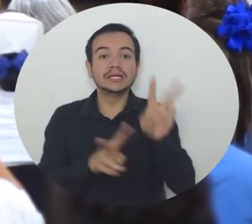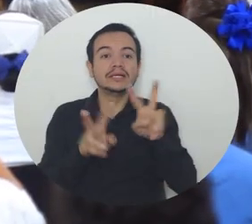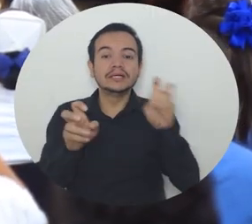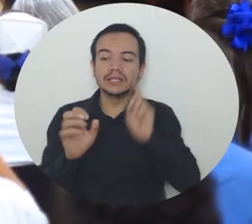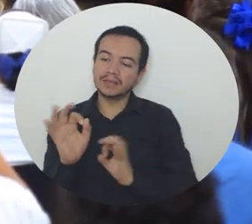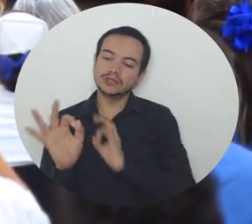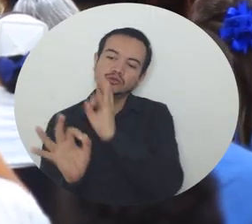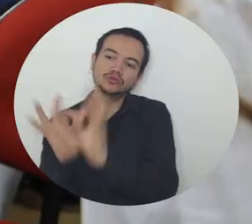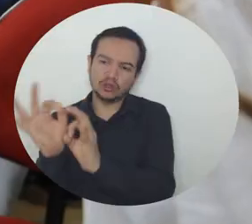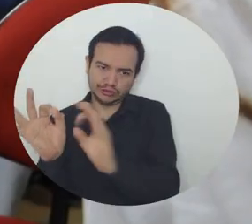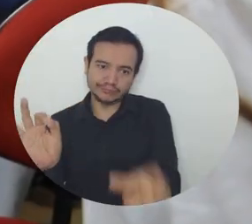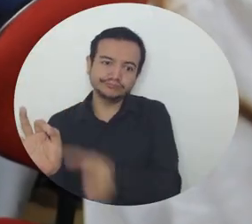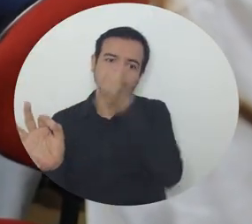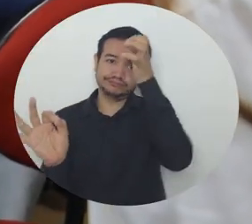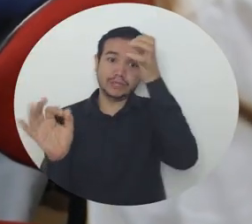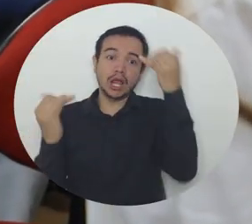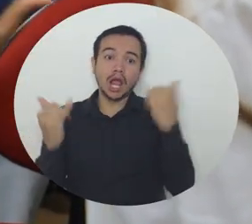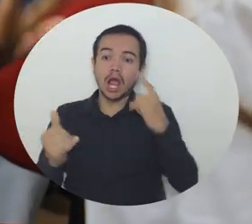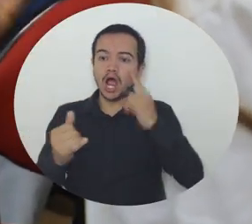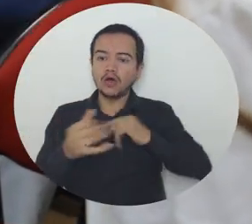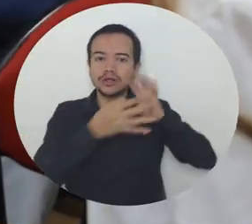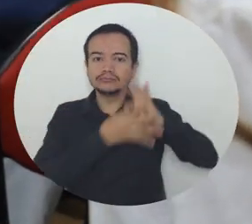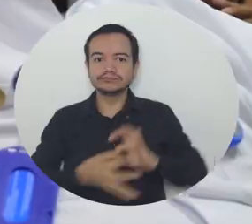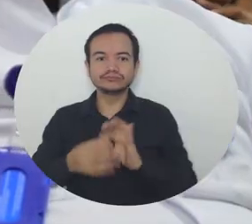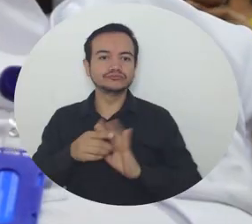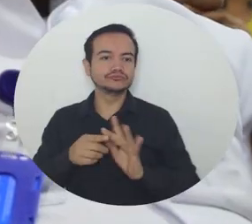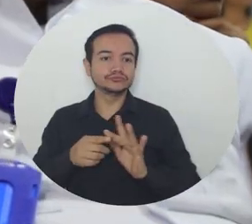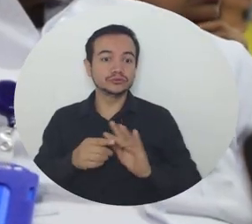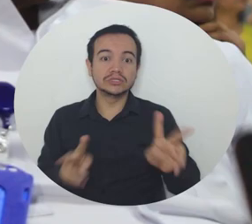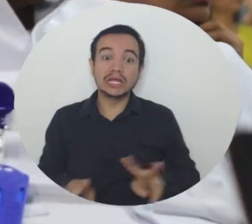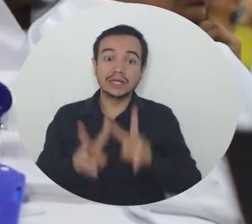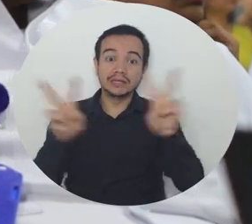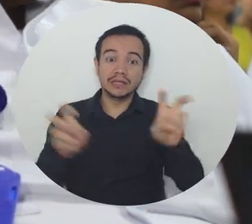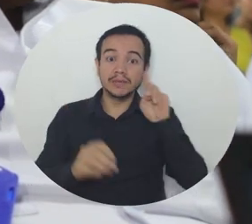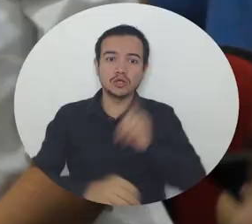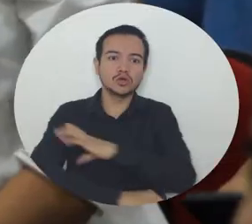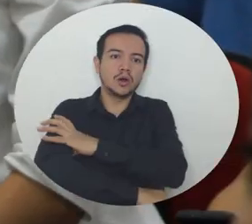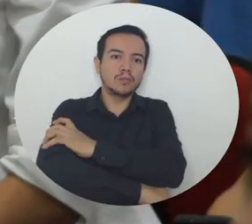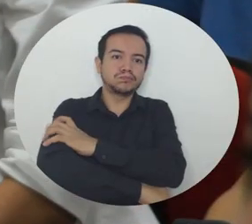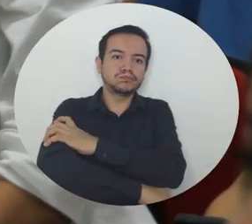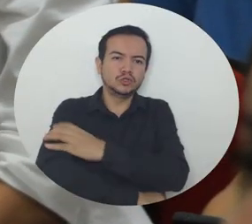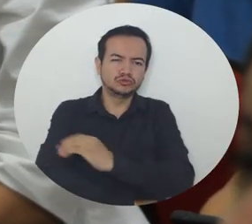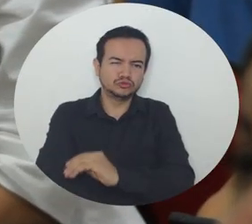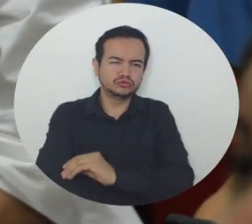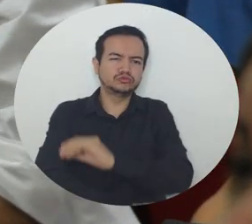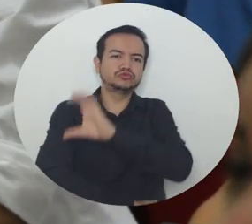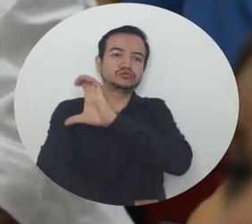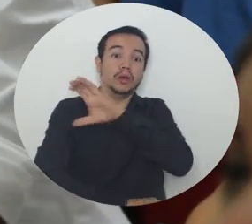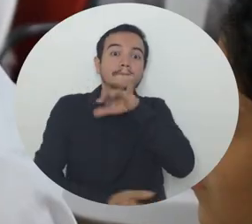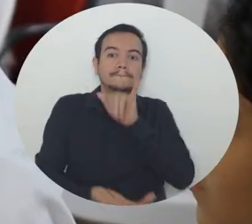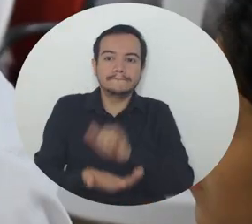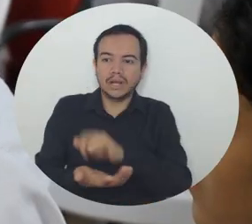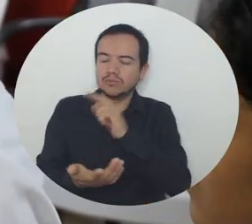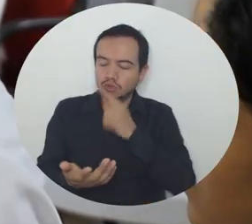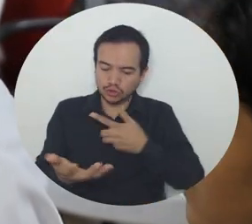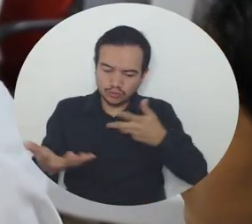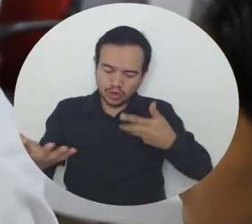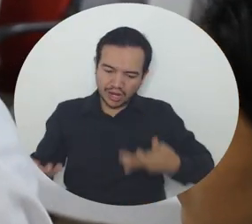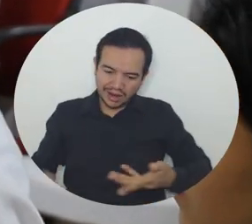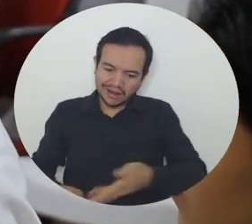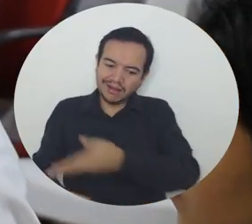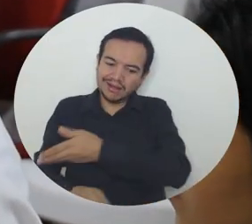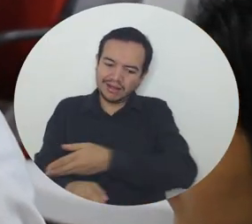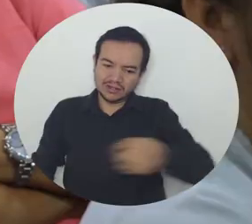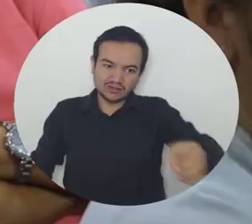la teoría a la práctica, en el que se expuso sobre la hipertensión desde las distintas áreas básicas y clínicas que permitieron integrar